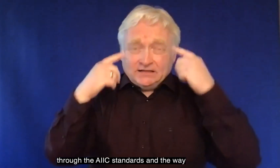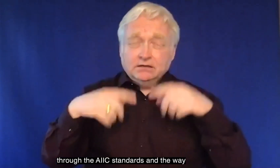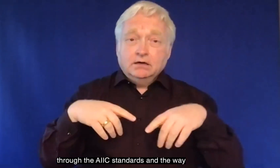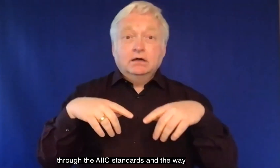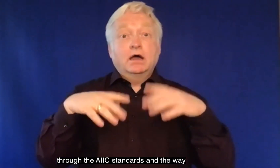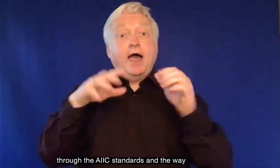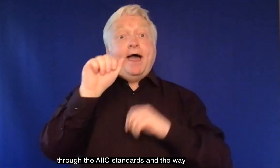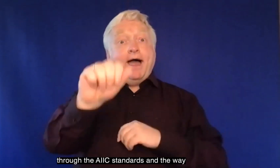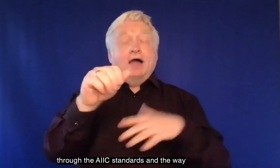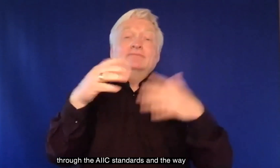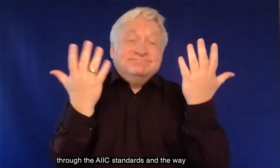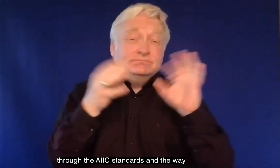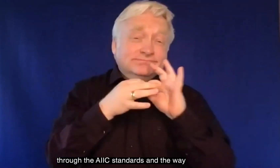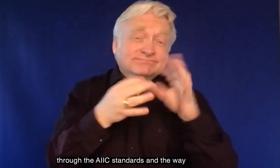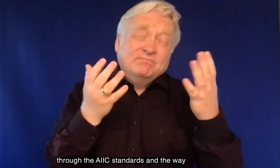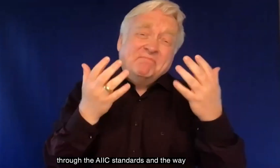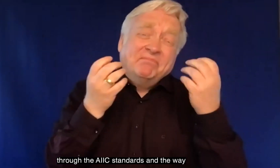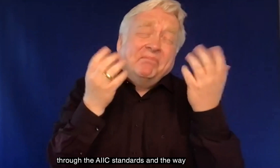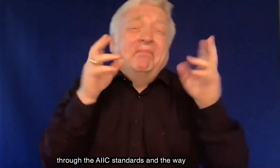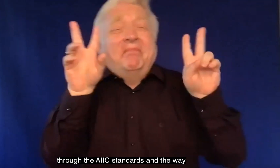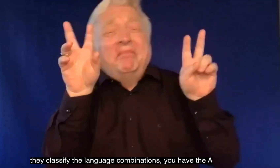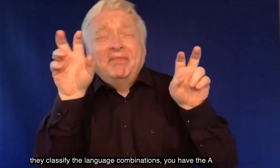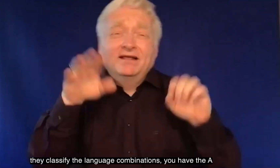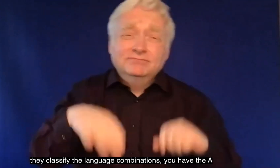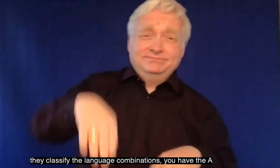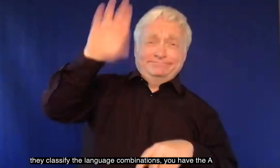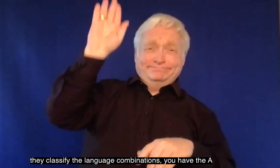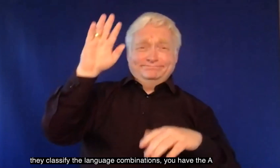sus combinaciones lingüísticas, tenemos la lengua A, la lengua B y la lengua C.